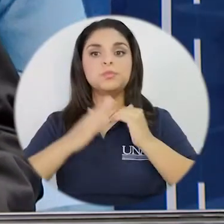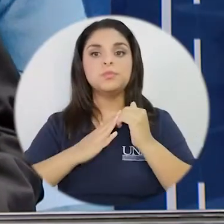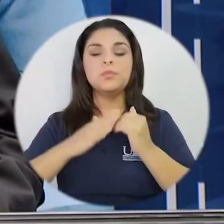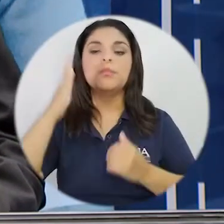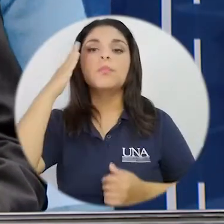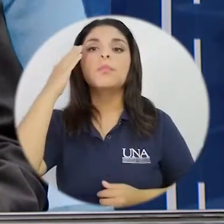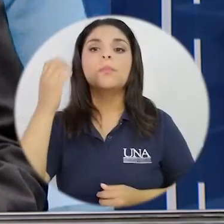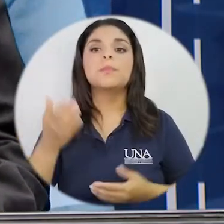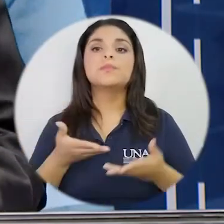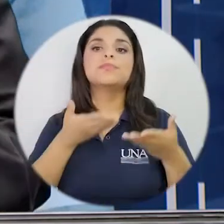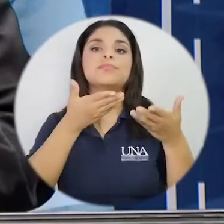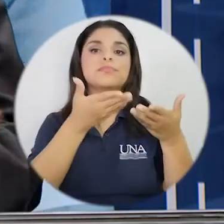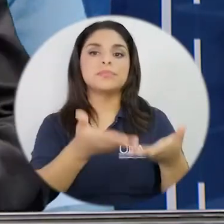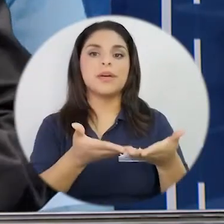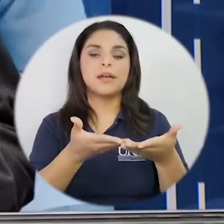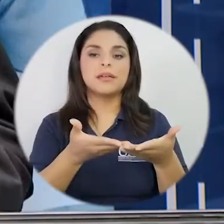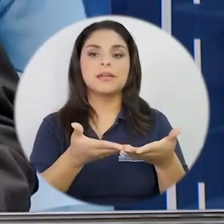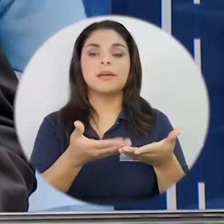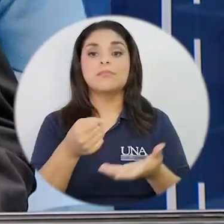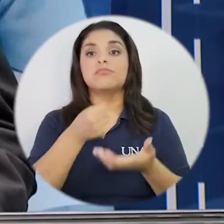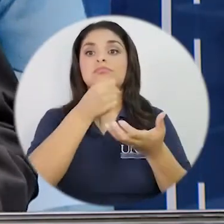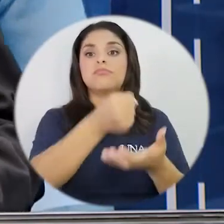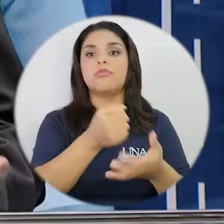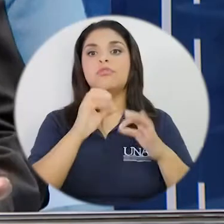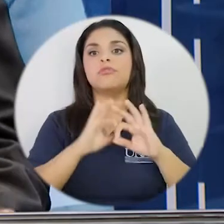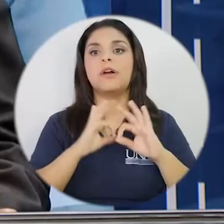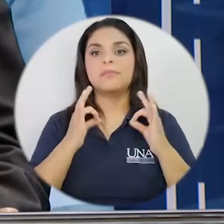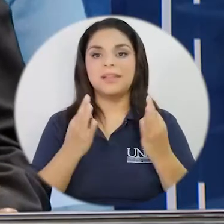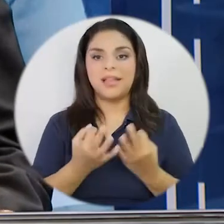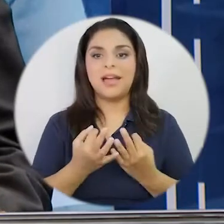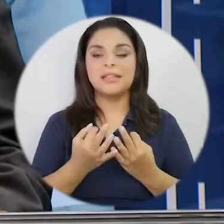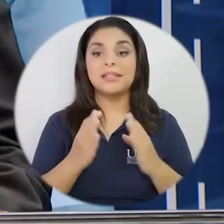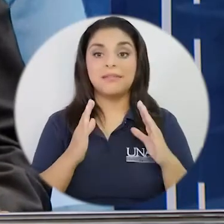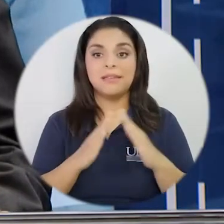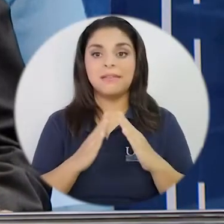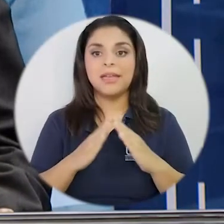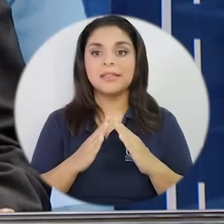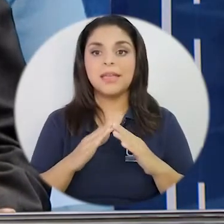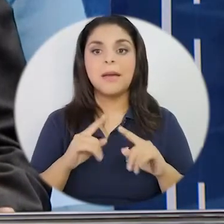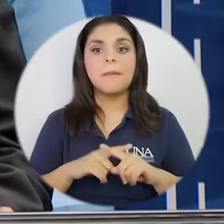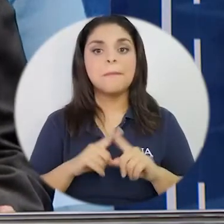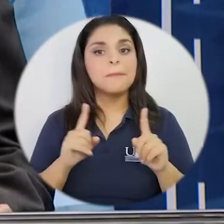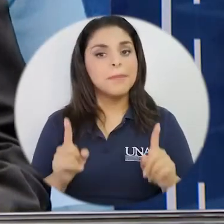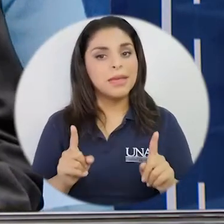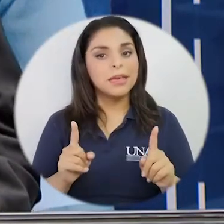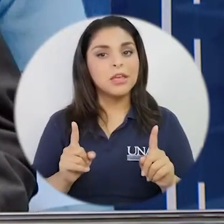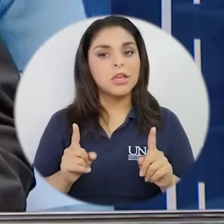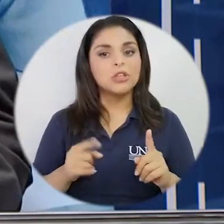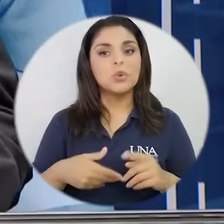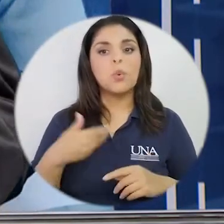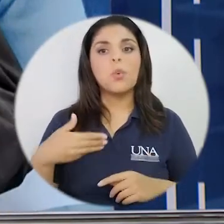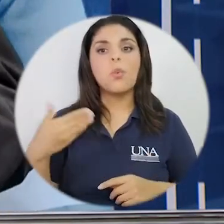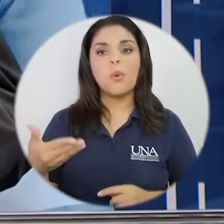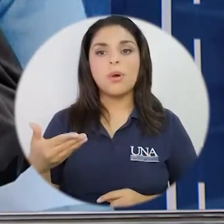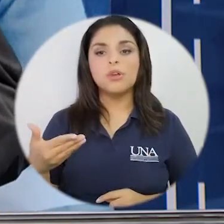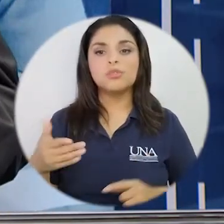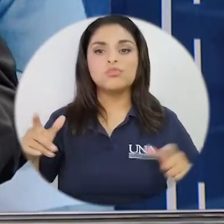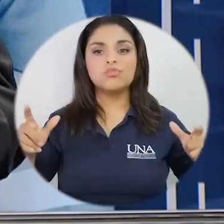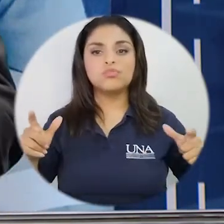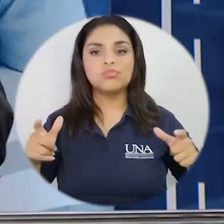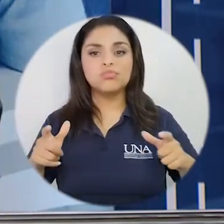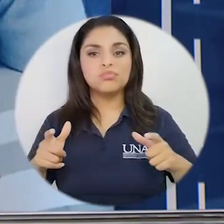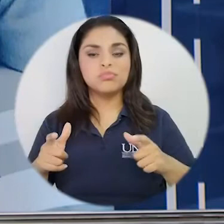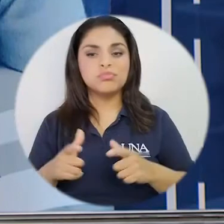construcción, la parte del el otorgamiento de bonos familiares de vivienda. Sin embargo, en la medida de